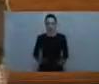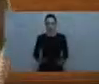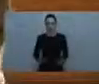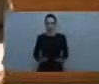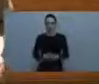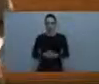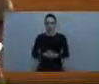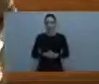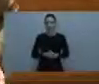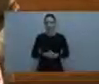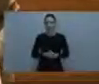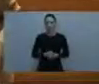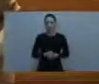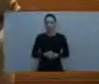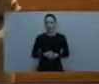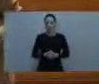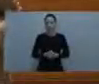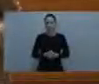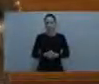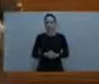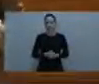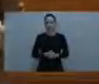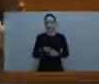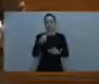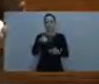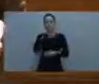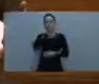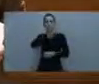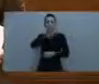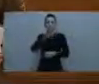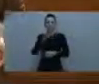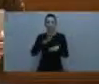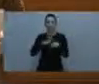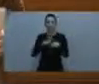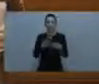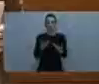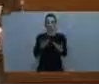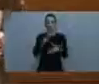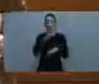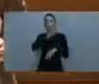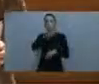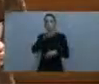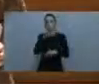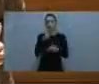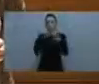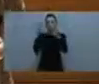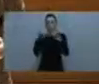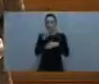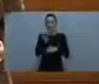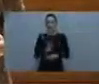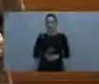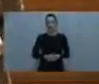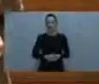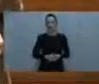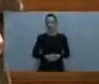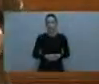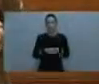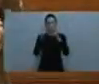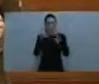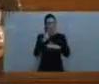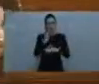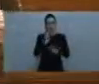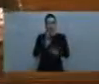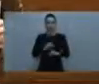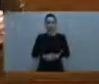pretende establecer. ¿Y por qué le preguntamos esto? Bueno, pues le preguntamos esto porque usted lo dijo. Porque usted lo dijo.